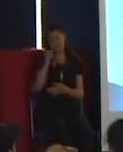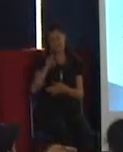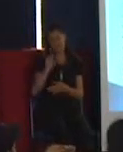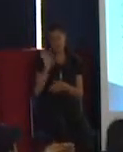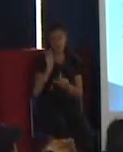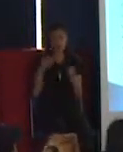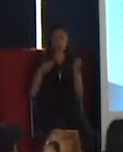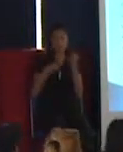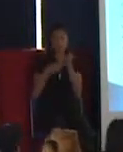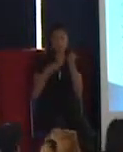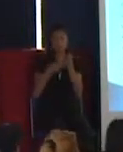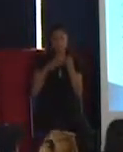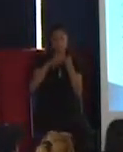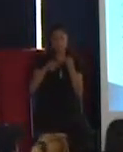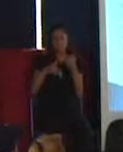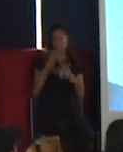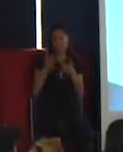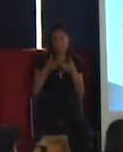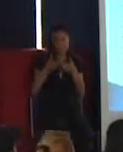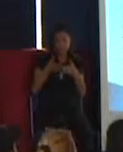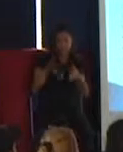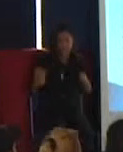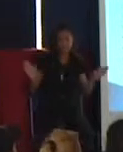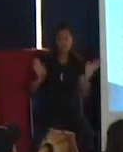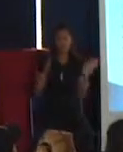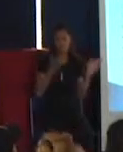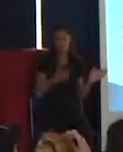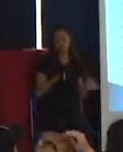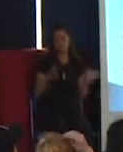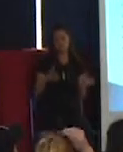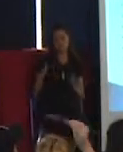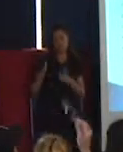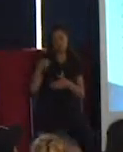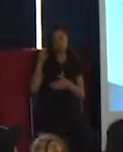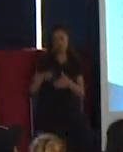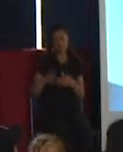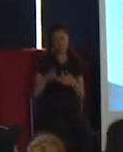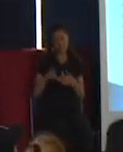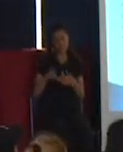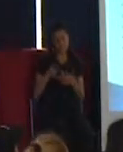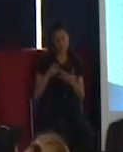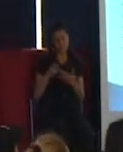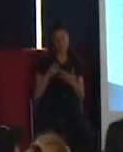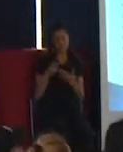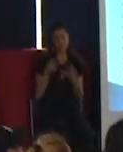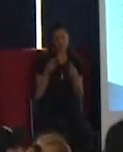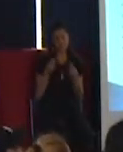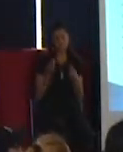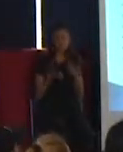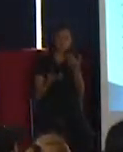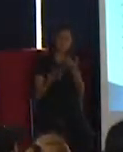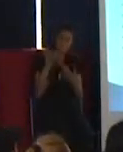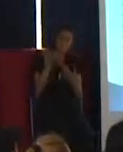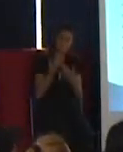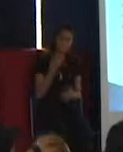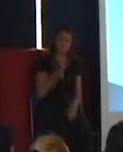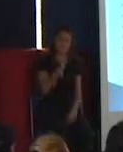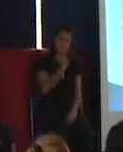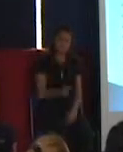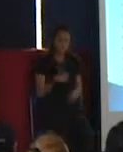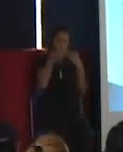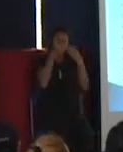SENA por lo menos tendría que empezar a abrir esa serie de cursos en donde se le facilite a la persona